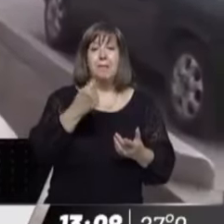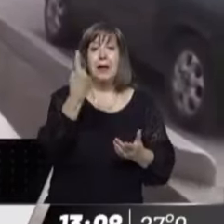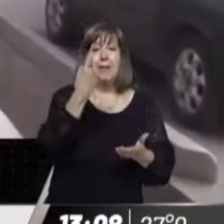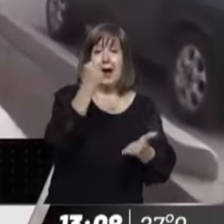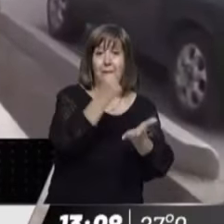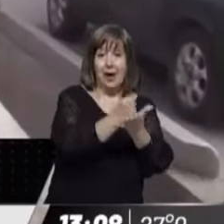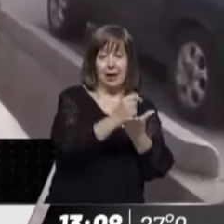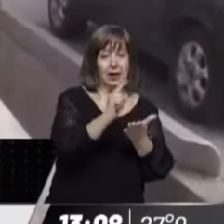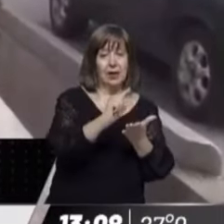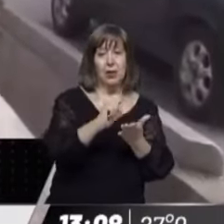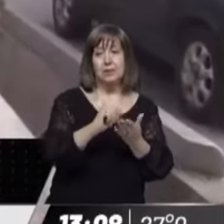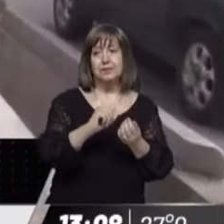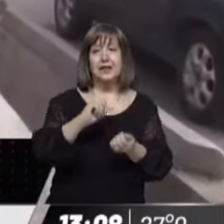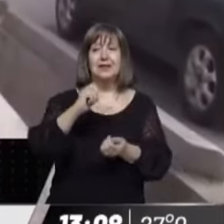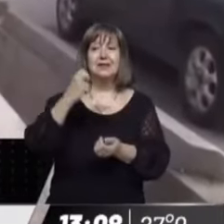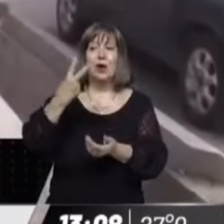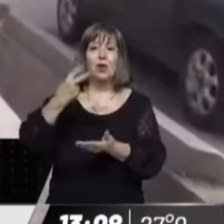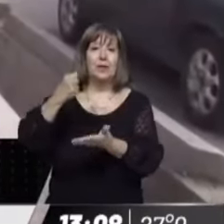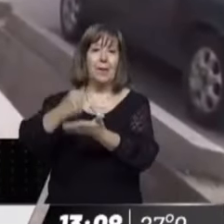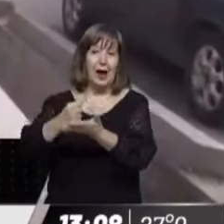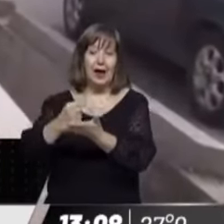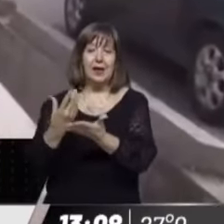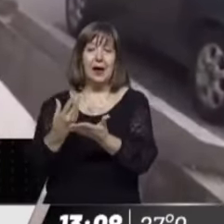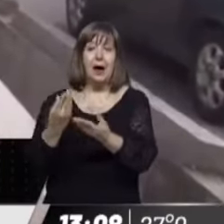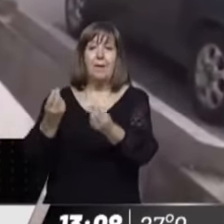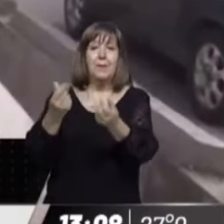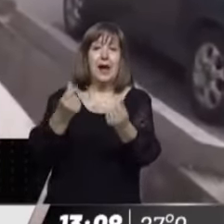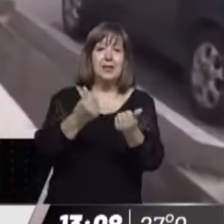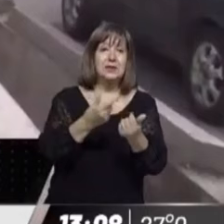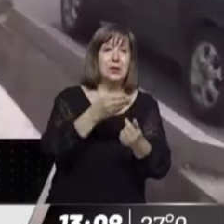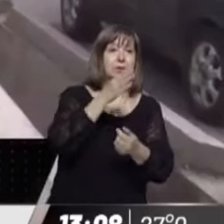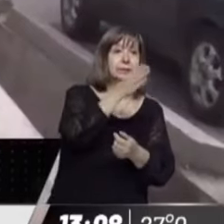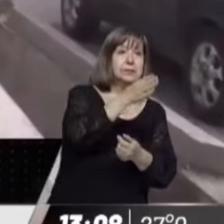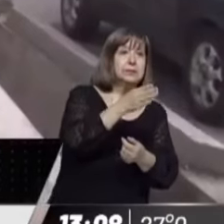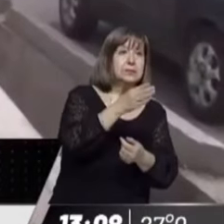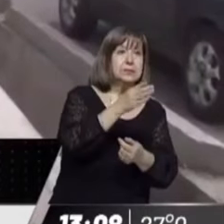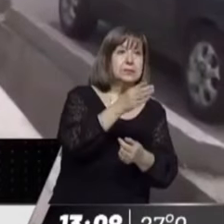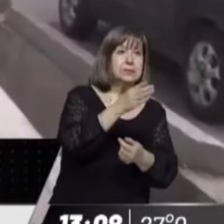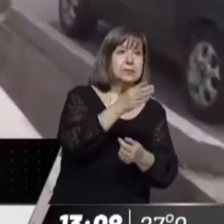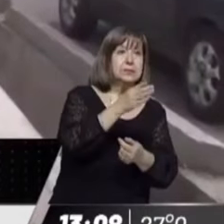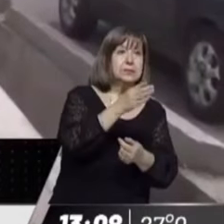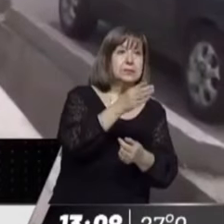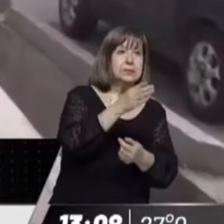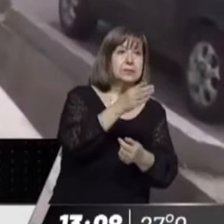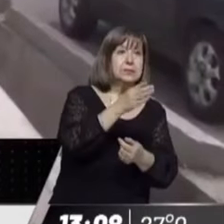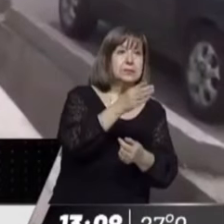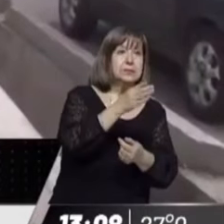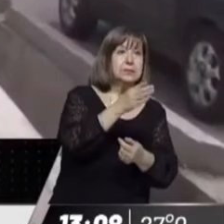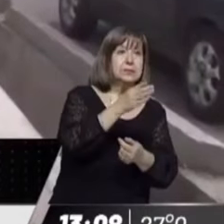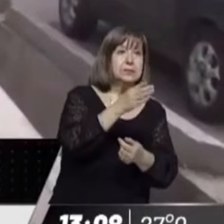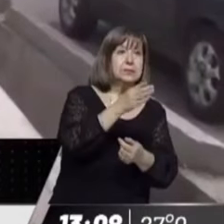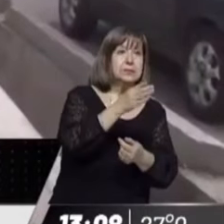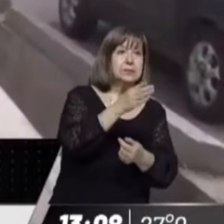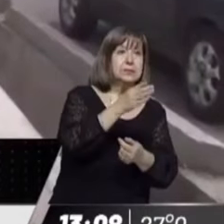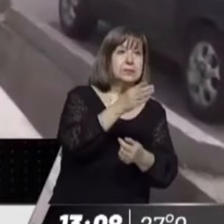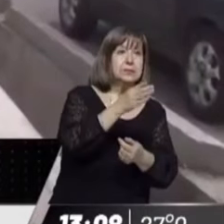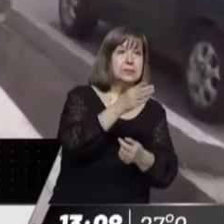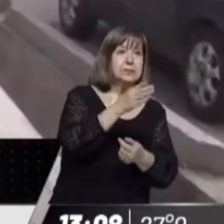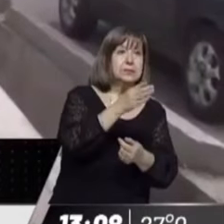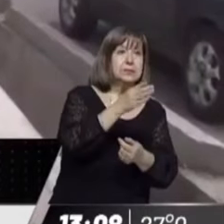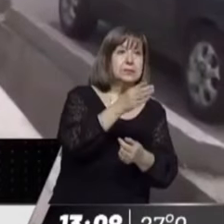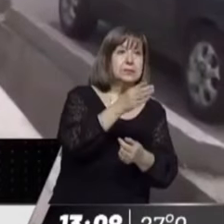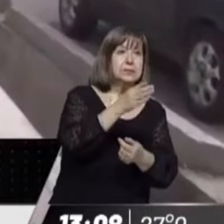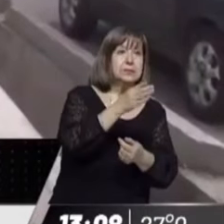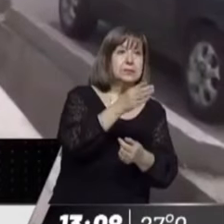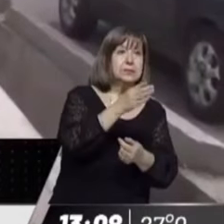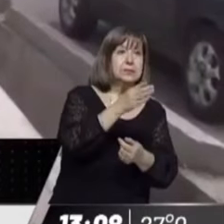marcas y buscar precios. La gente ahora busca precio porque justamente por el valor de la